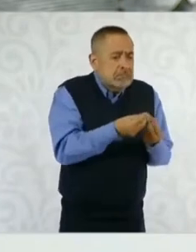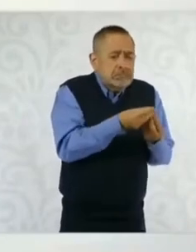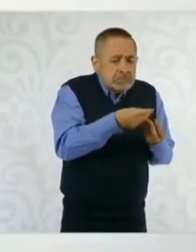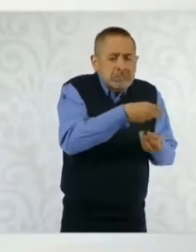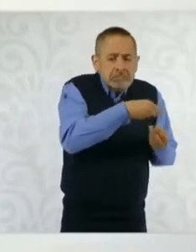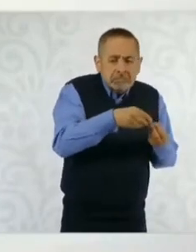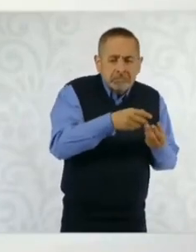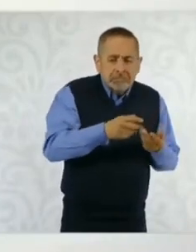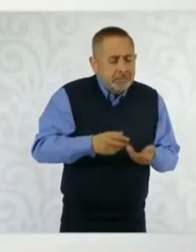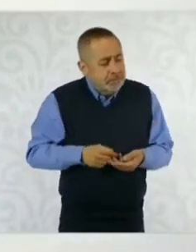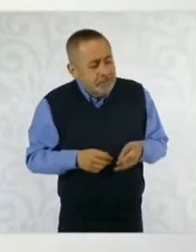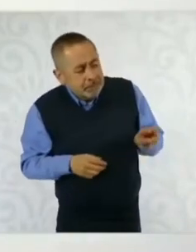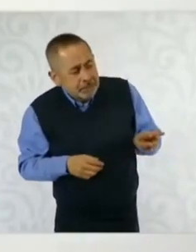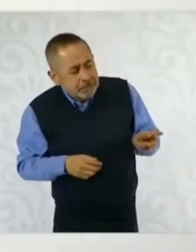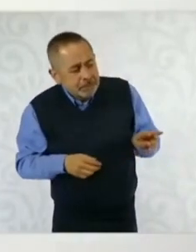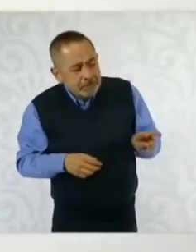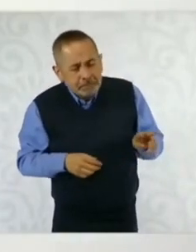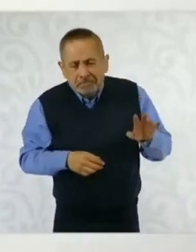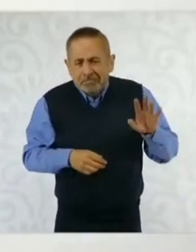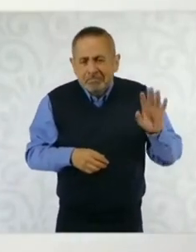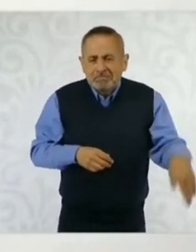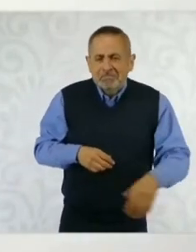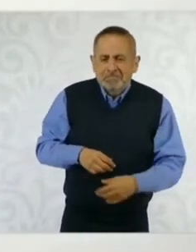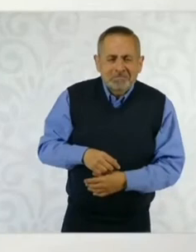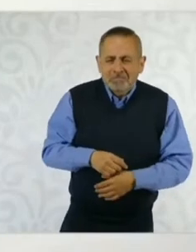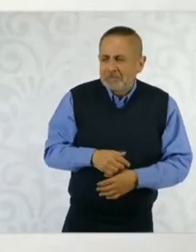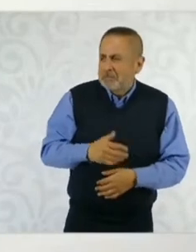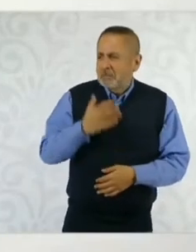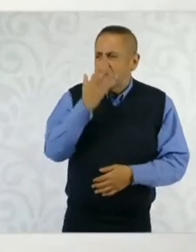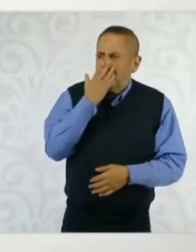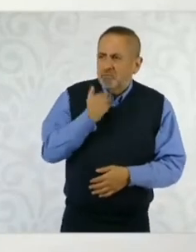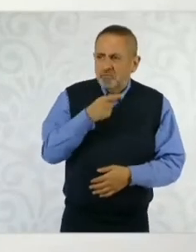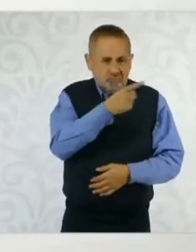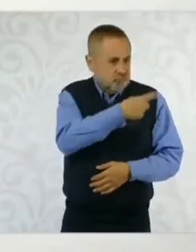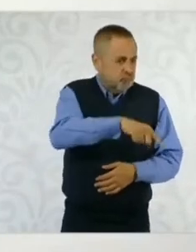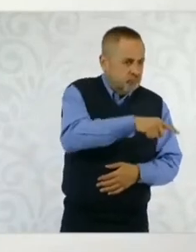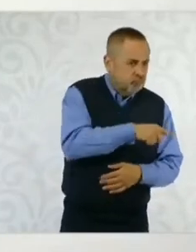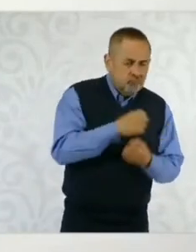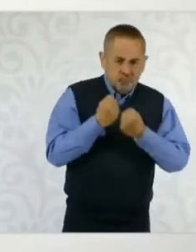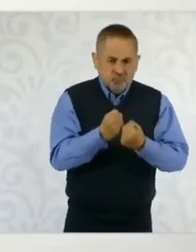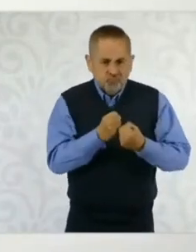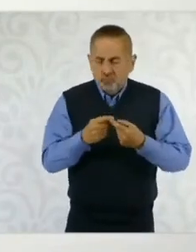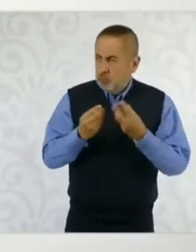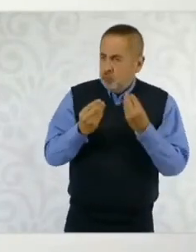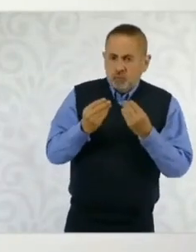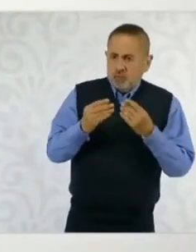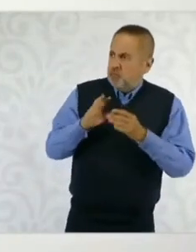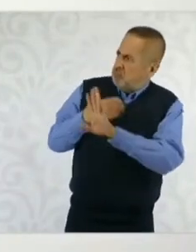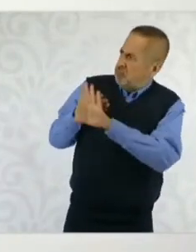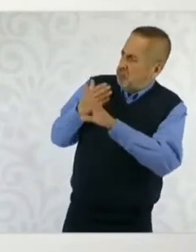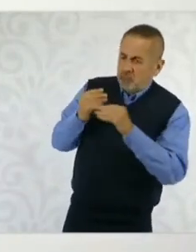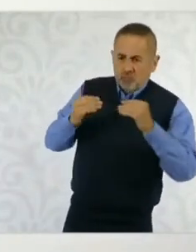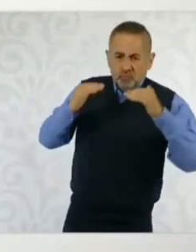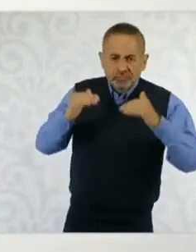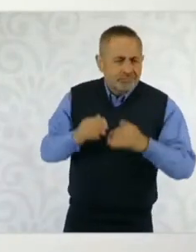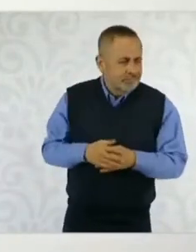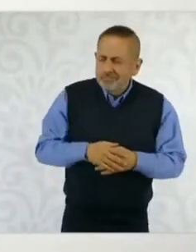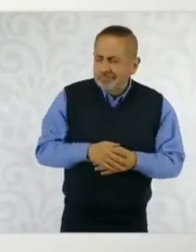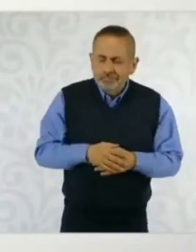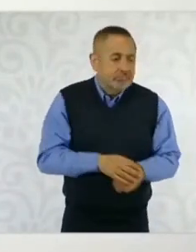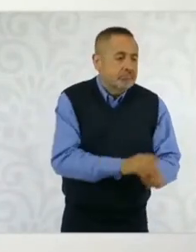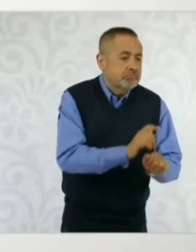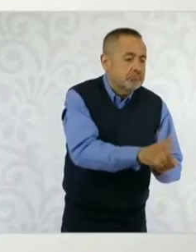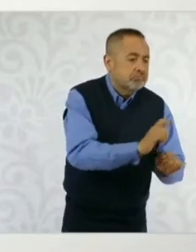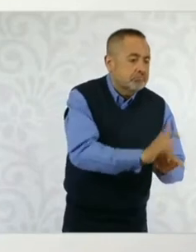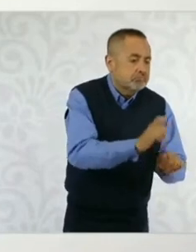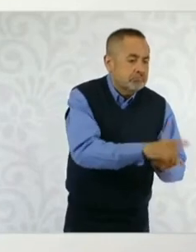hagas un pequeño análisis te das cuenta que en realidad no hay tal oposición o tal vicio, sino que en realidad pues son comprados para generar